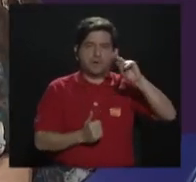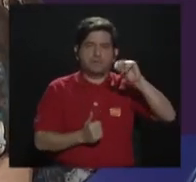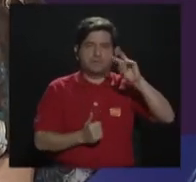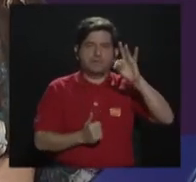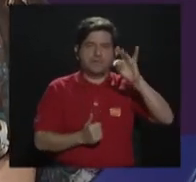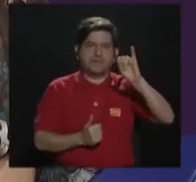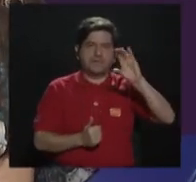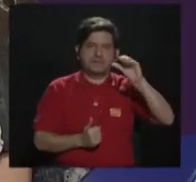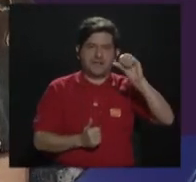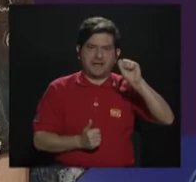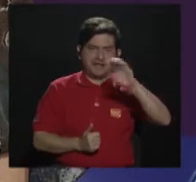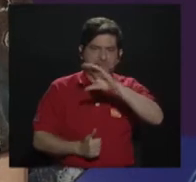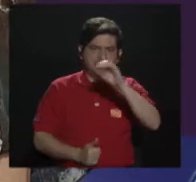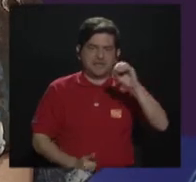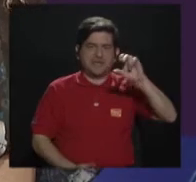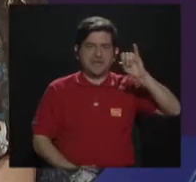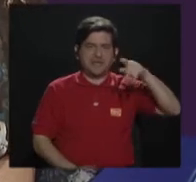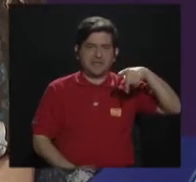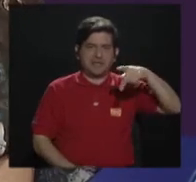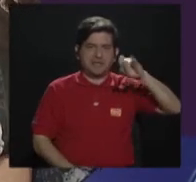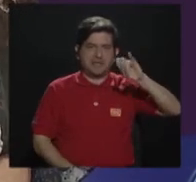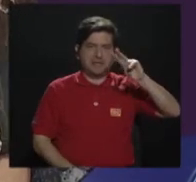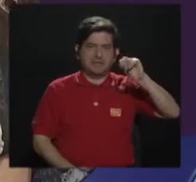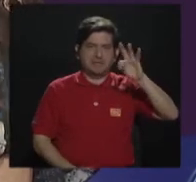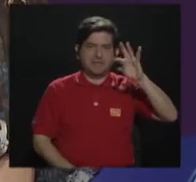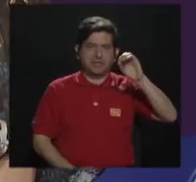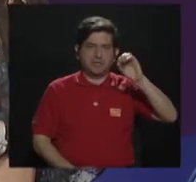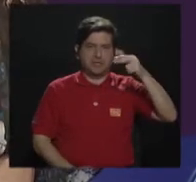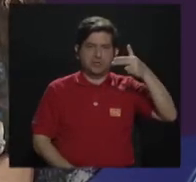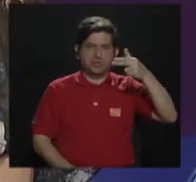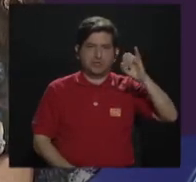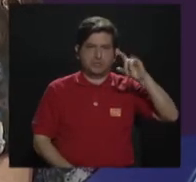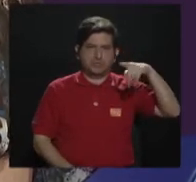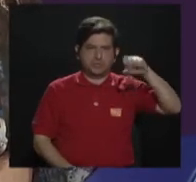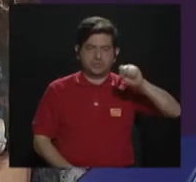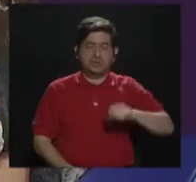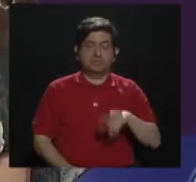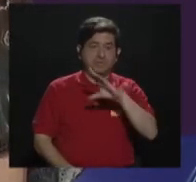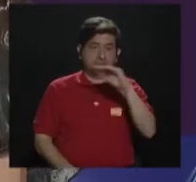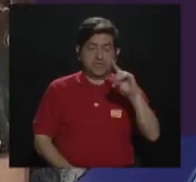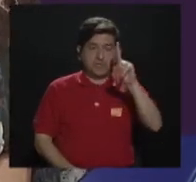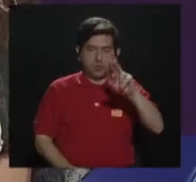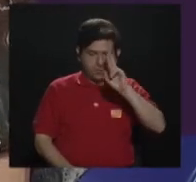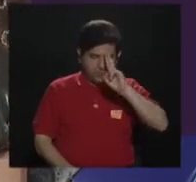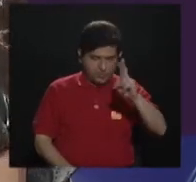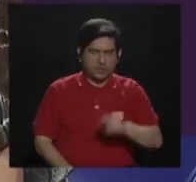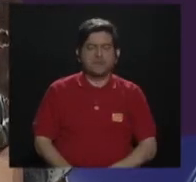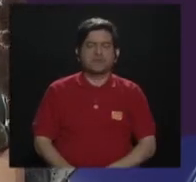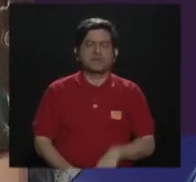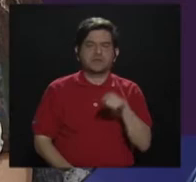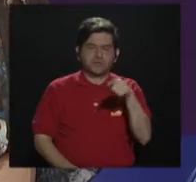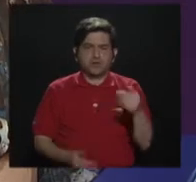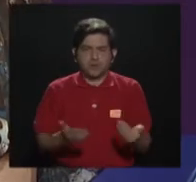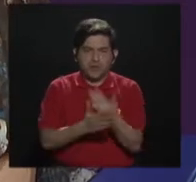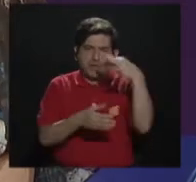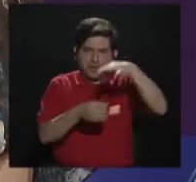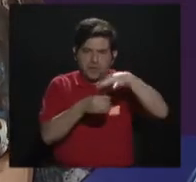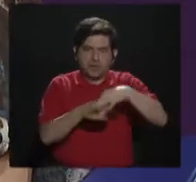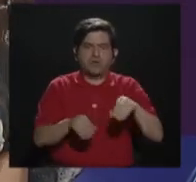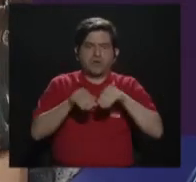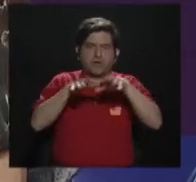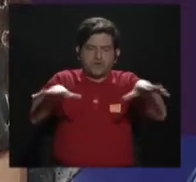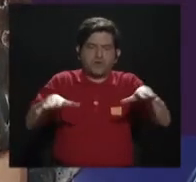Chips y un reconocimiento que recibió recientemente por parte de Innovagro, una red latinoamericana